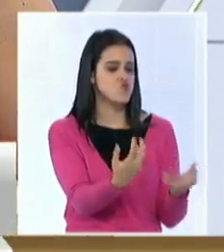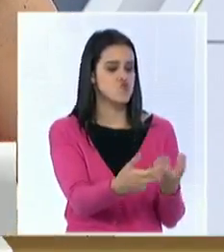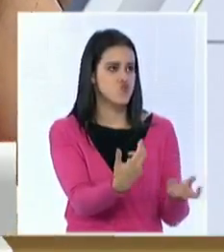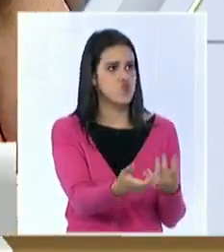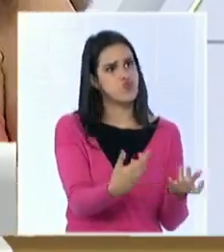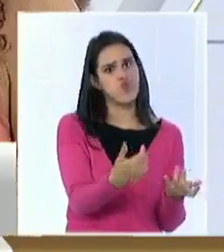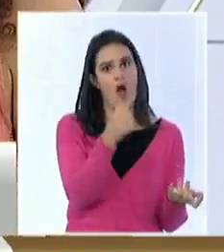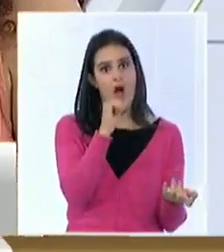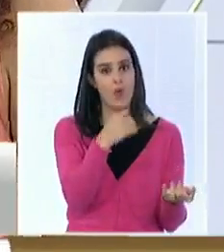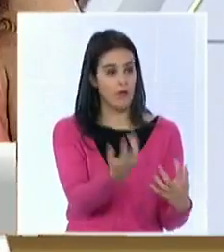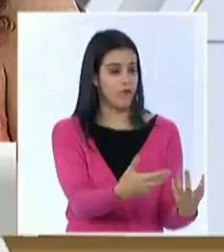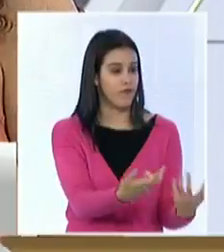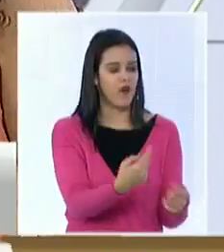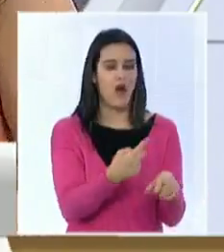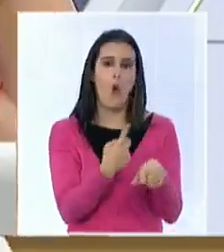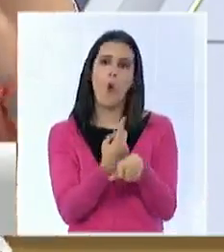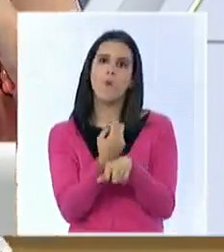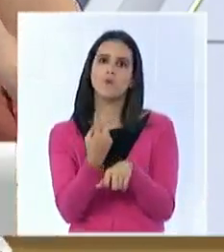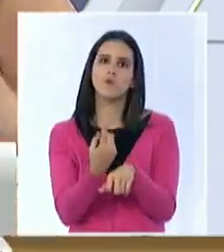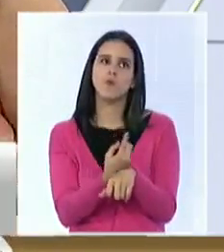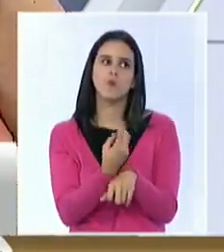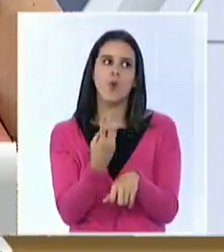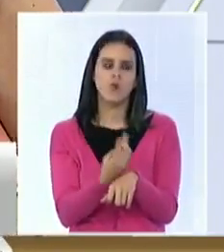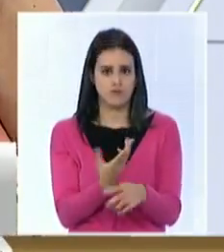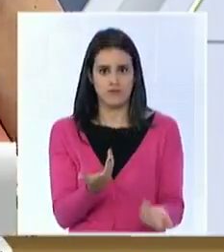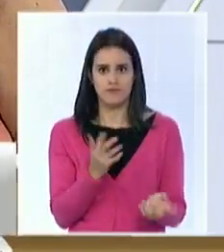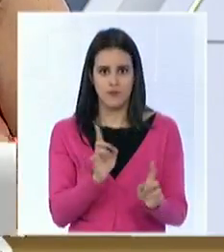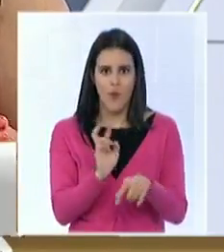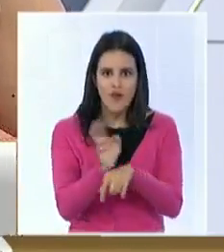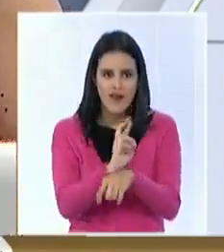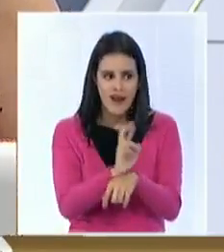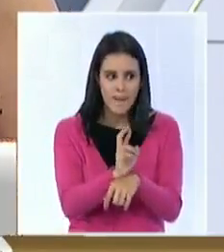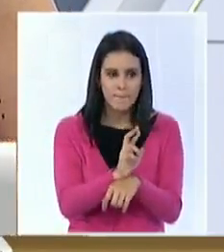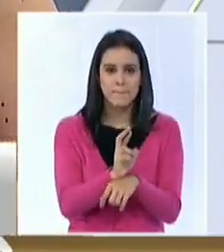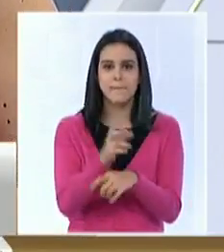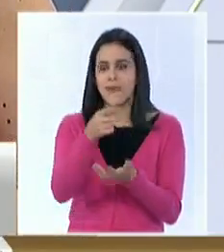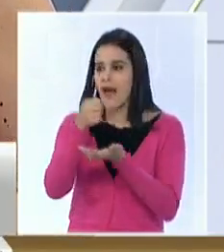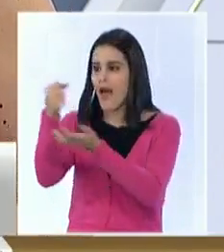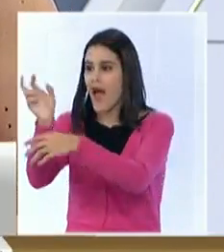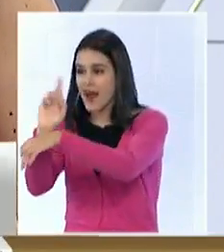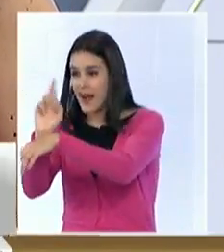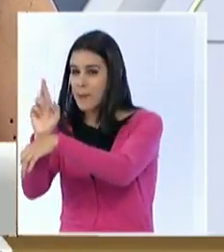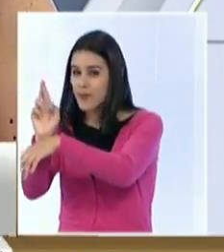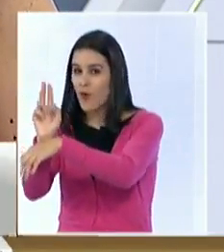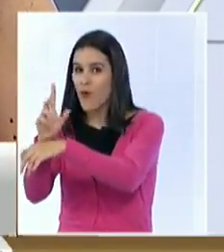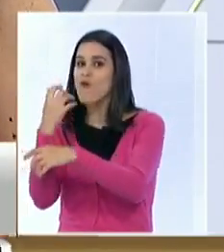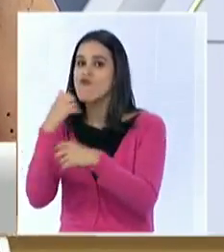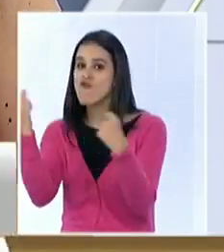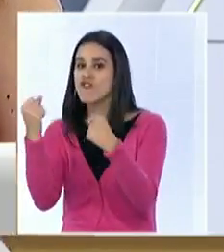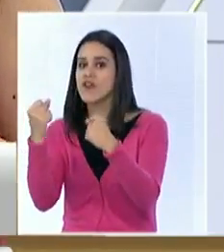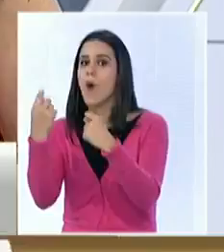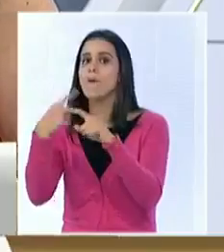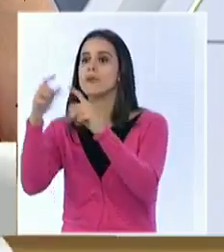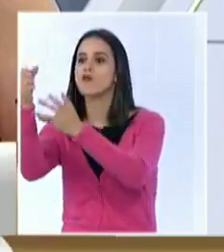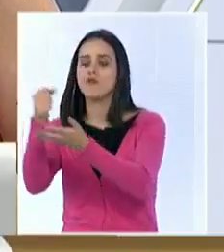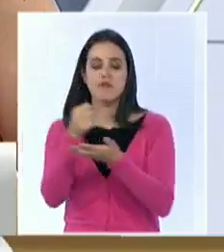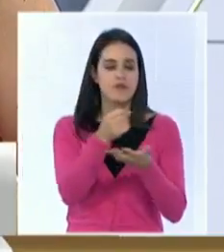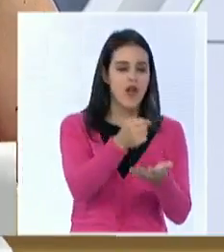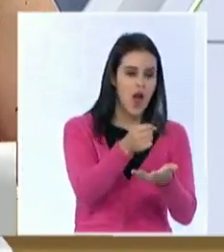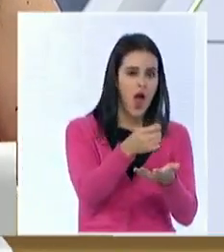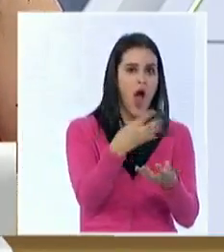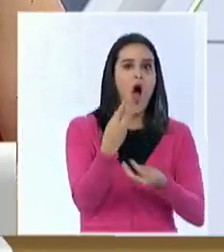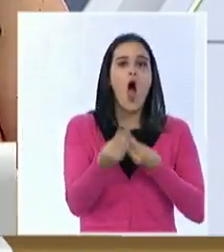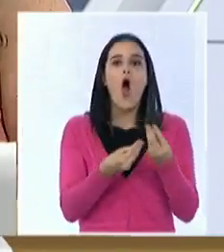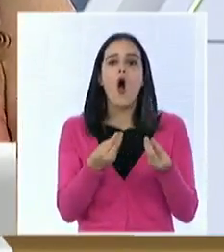voy a hacer que se pierdan algunos nutrientes. Entonces, congelar rápido, descongelar lento. La mejor manera de descongelar es en la parte